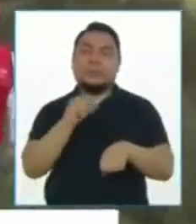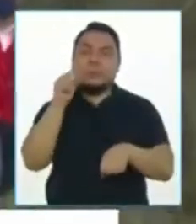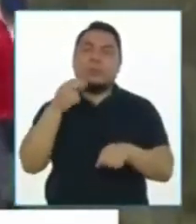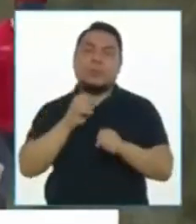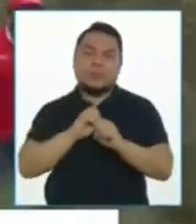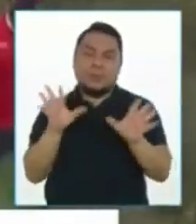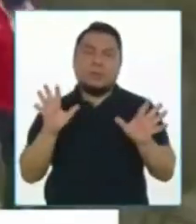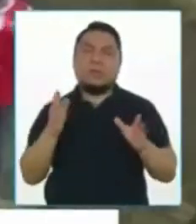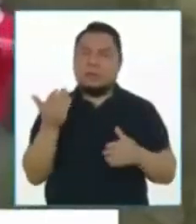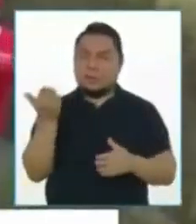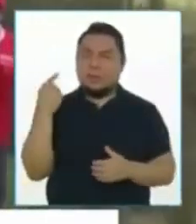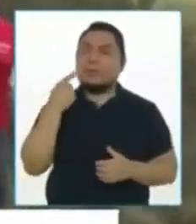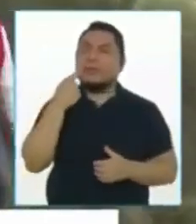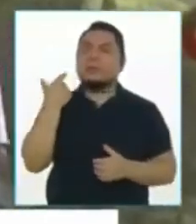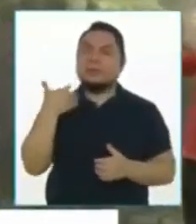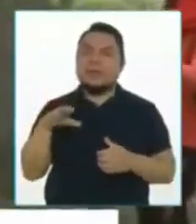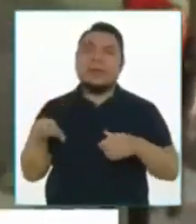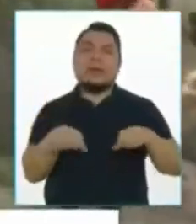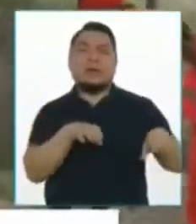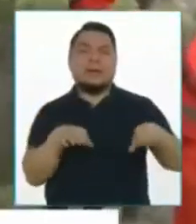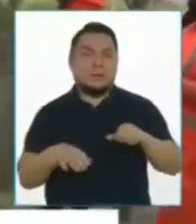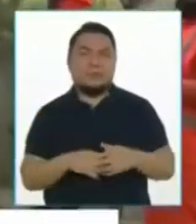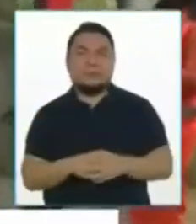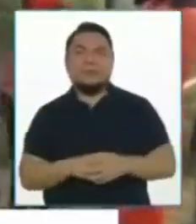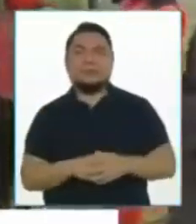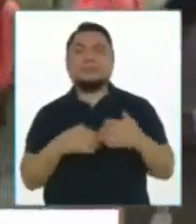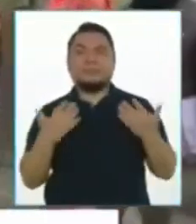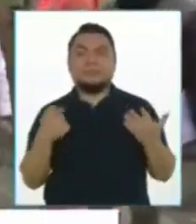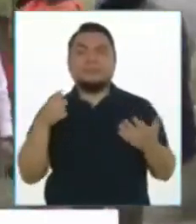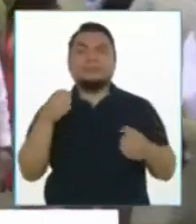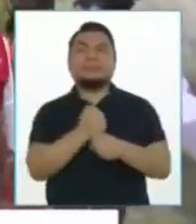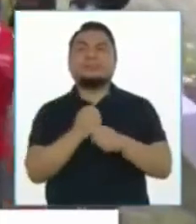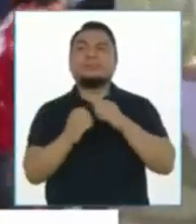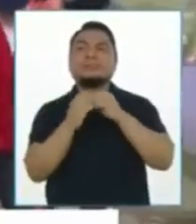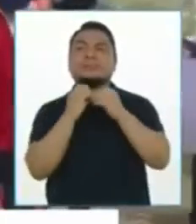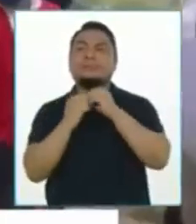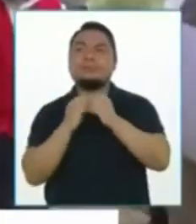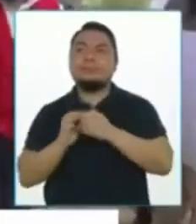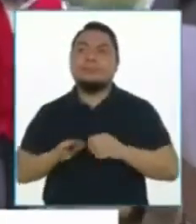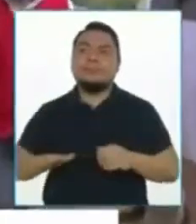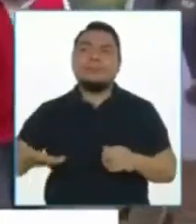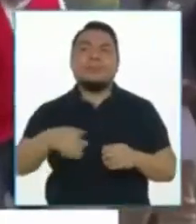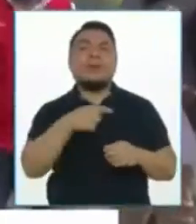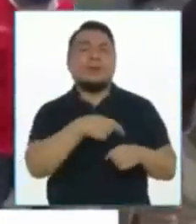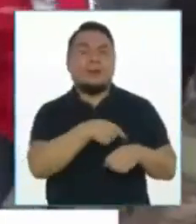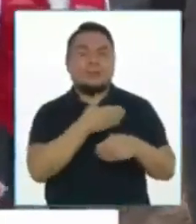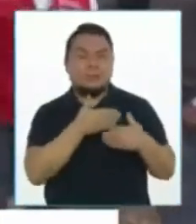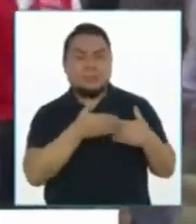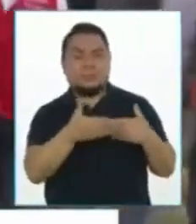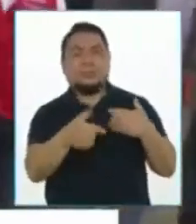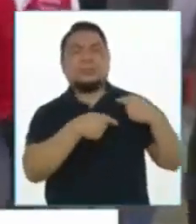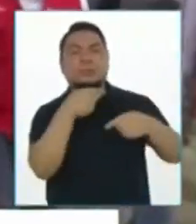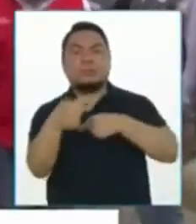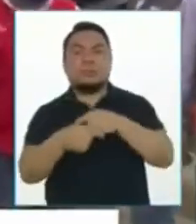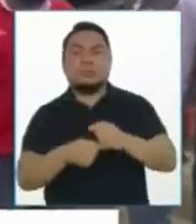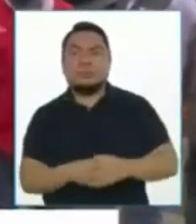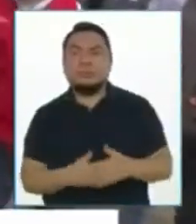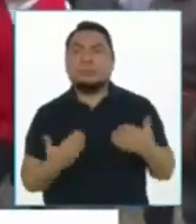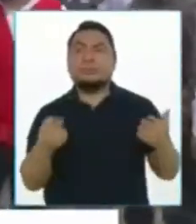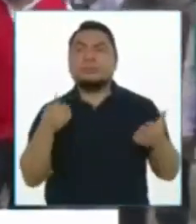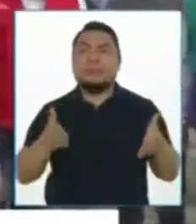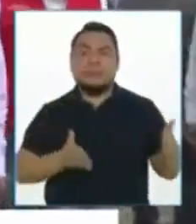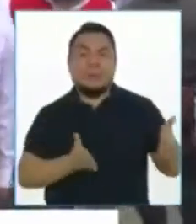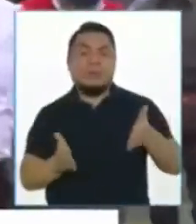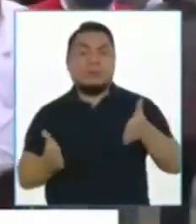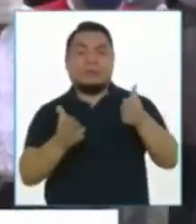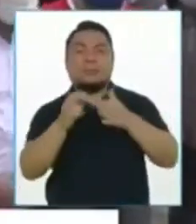algunos días, se viene realizando la ejecución del mantenimiento periódico y rutinario del